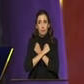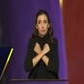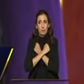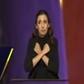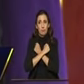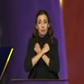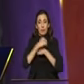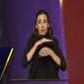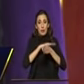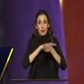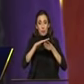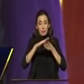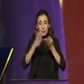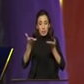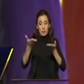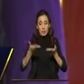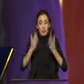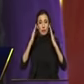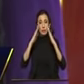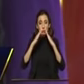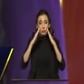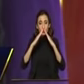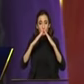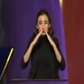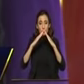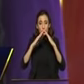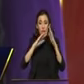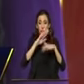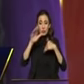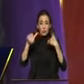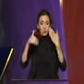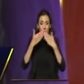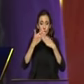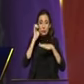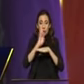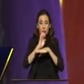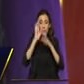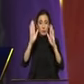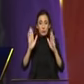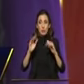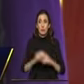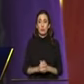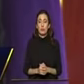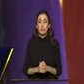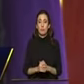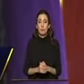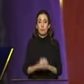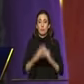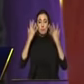invitarme a su casa, que es la casa realmente de todos los ecuatorianos.